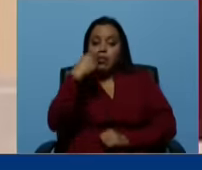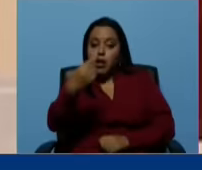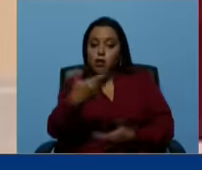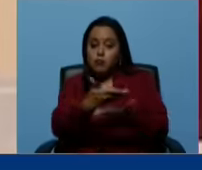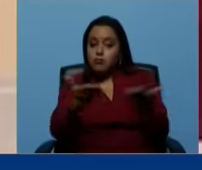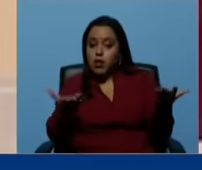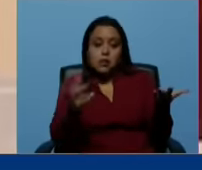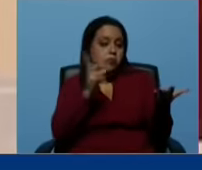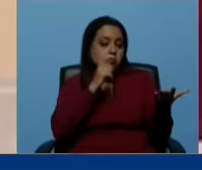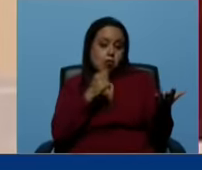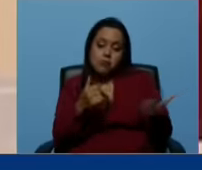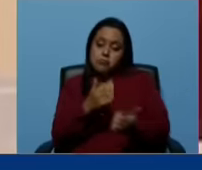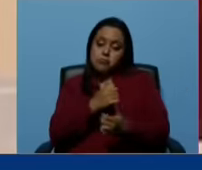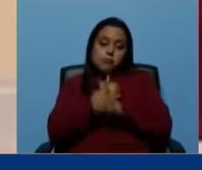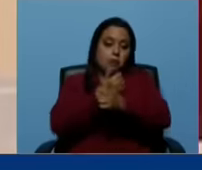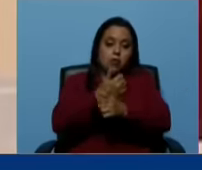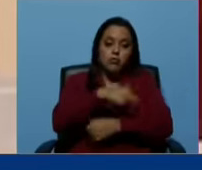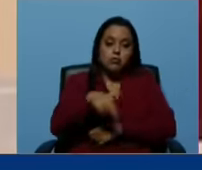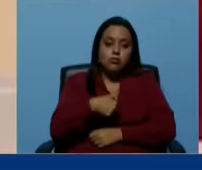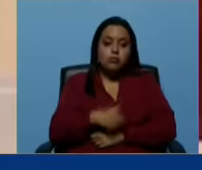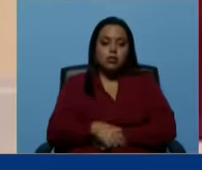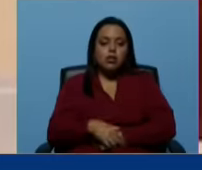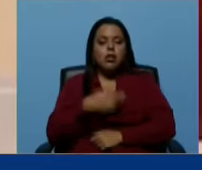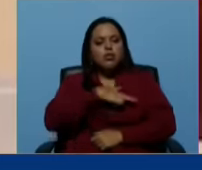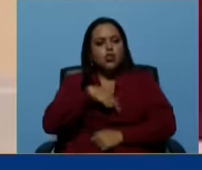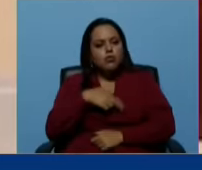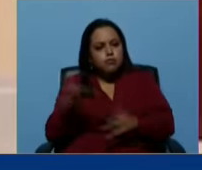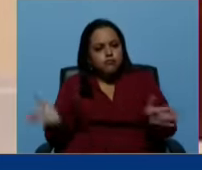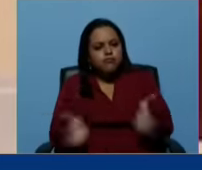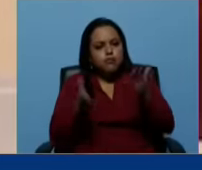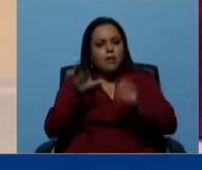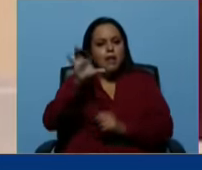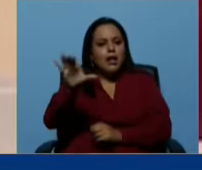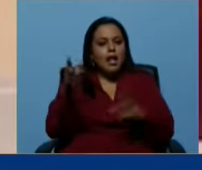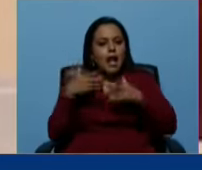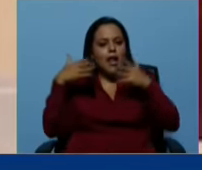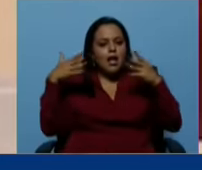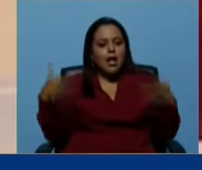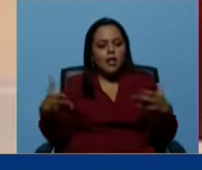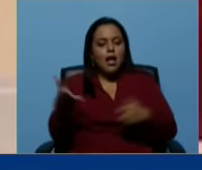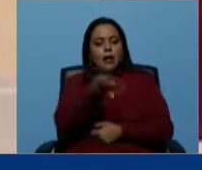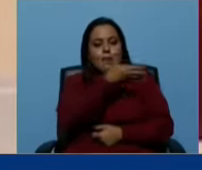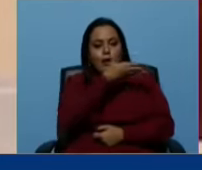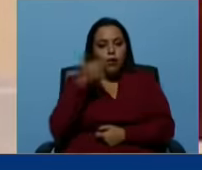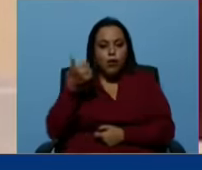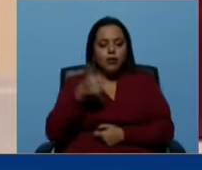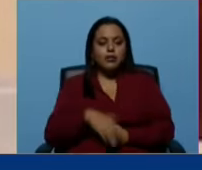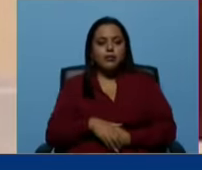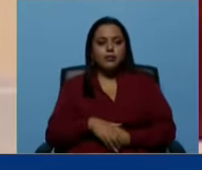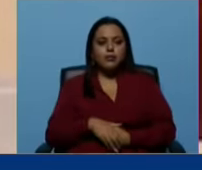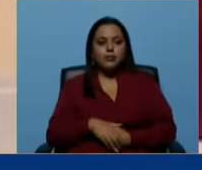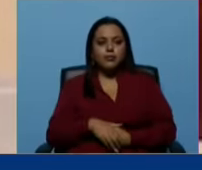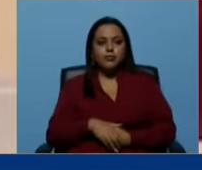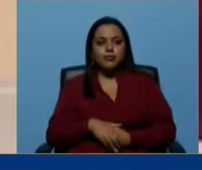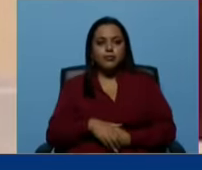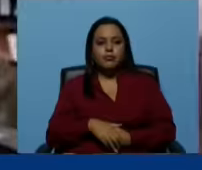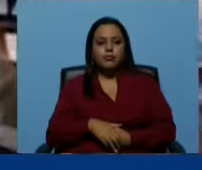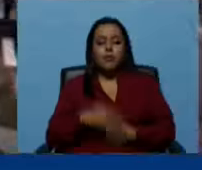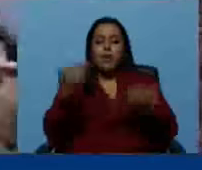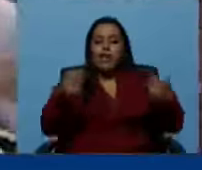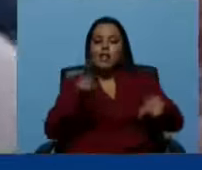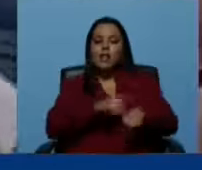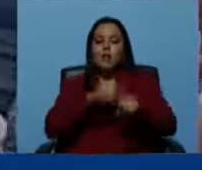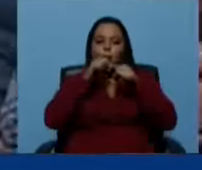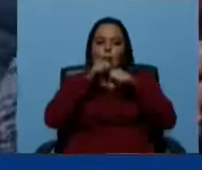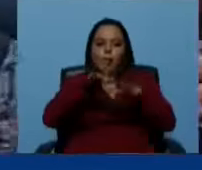no nos quieren, nosotros vamos a llevar a este país a lo grande, a lo mejor. Y los que han llegado, tiempos